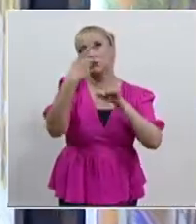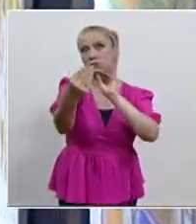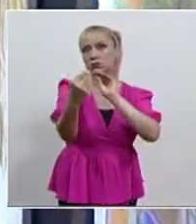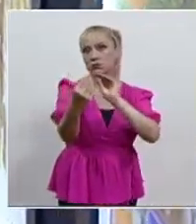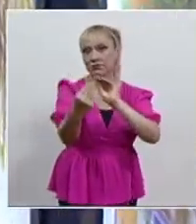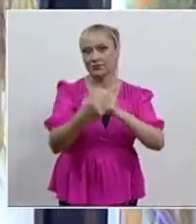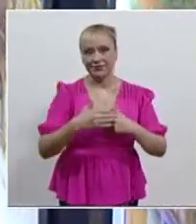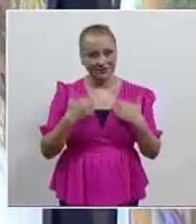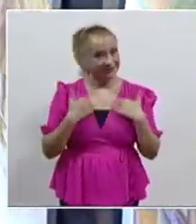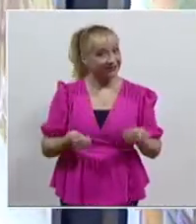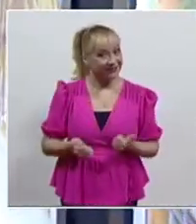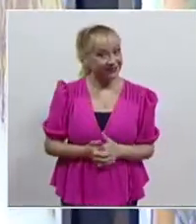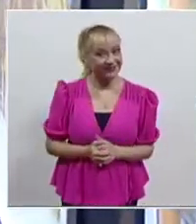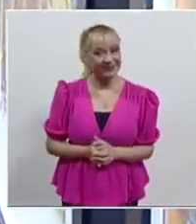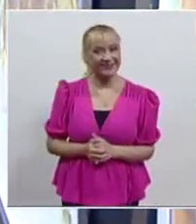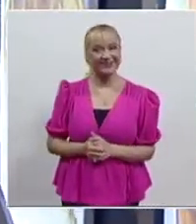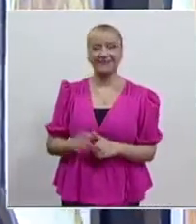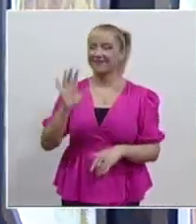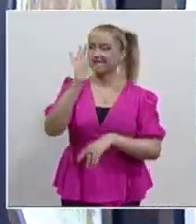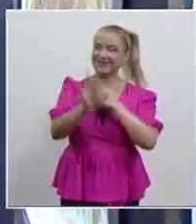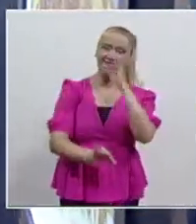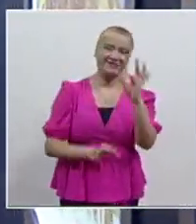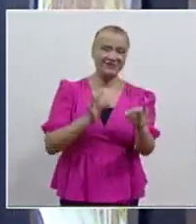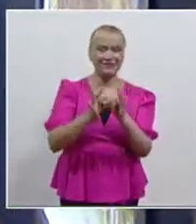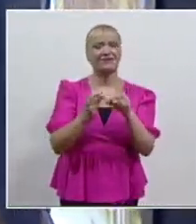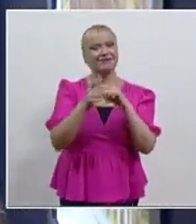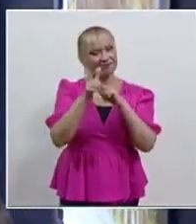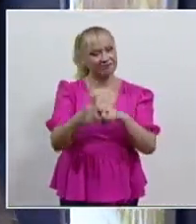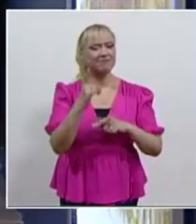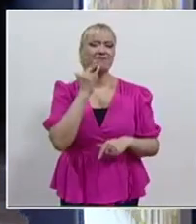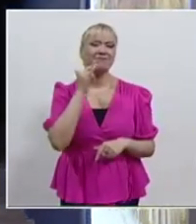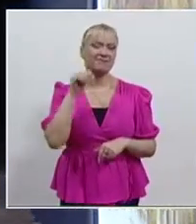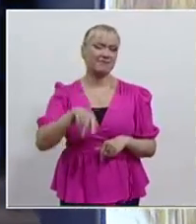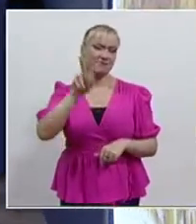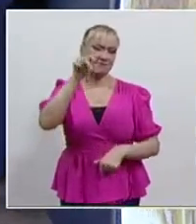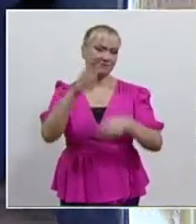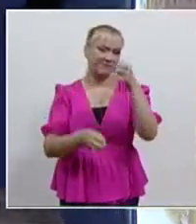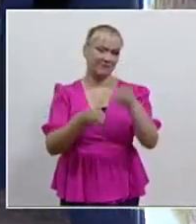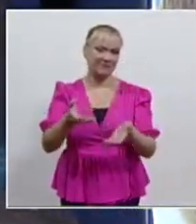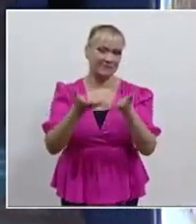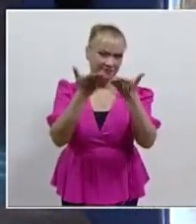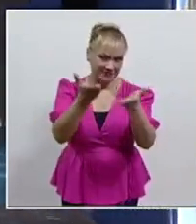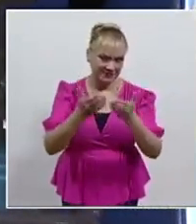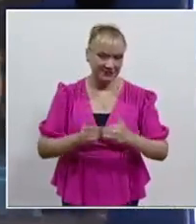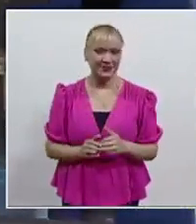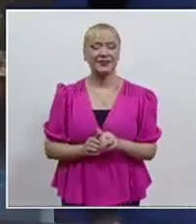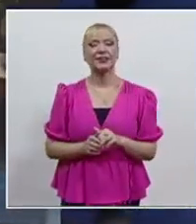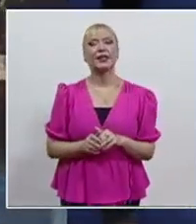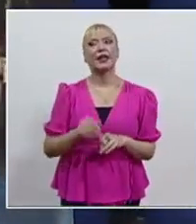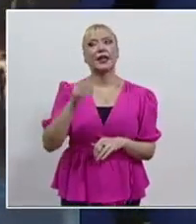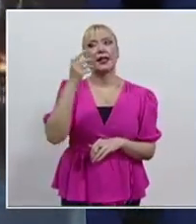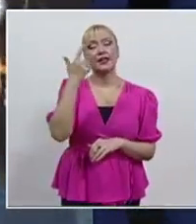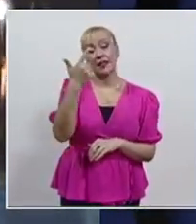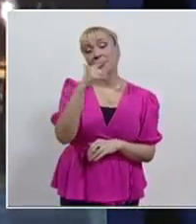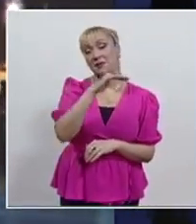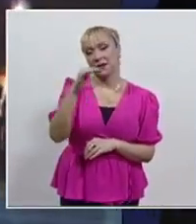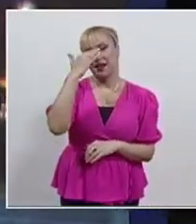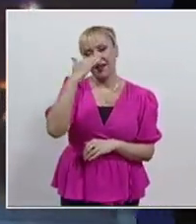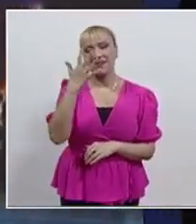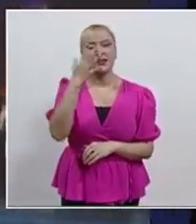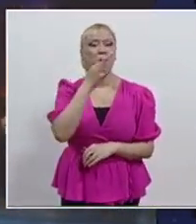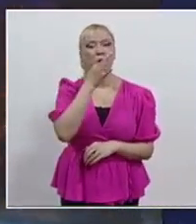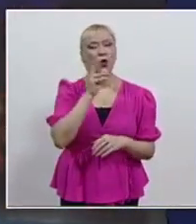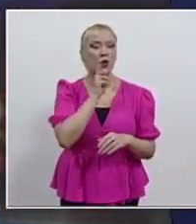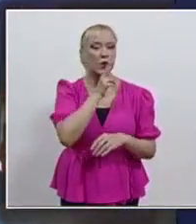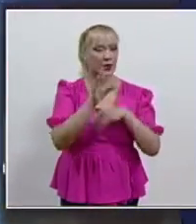Así concluimos esta emisión. Lo invito a mantenerse en la señal del canal del Poder Judicial de la Federación. Siga a las 19:30 horas nuestro